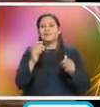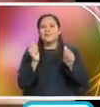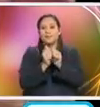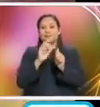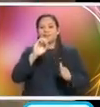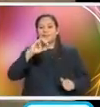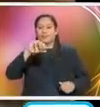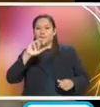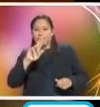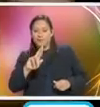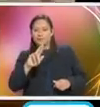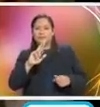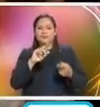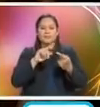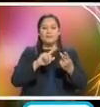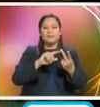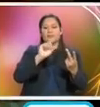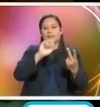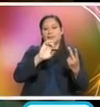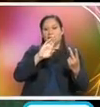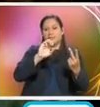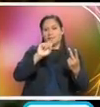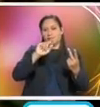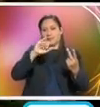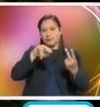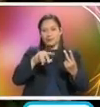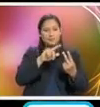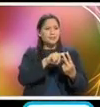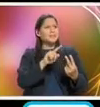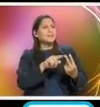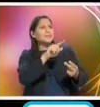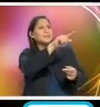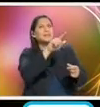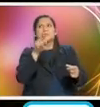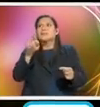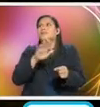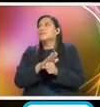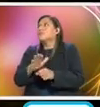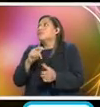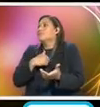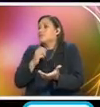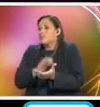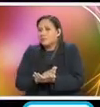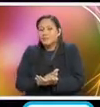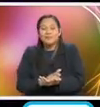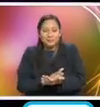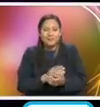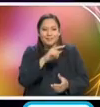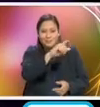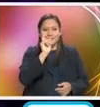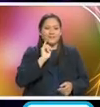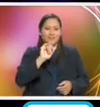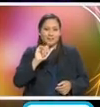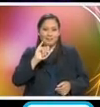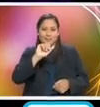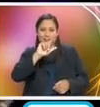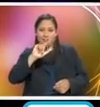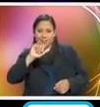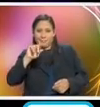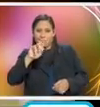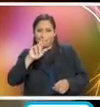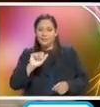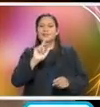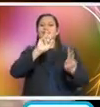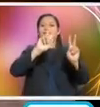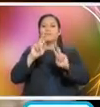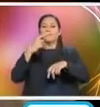Fierro y Sebastián Ligarde en una cuestión de que no se acordaba con cuál se había casado. Pero bueno, ahí está Alejandra Guzmán cantando Verano